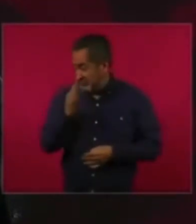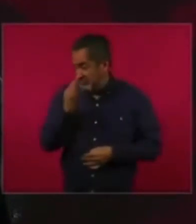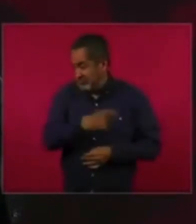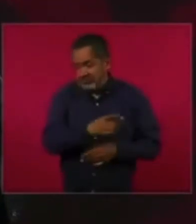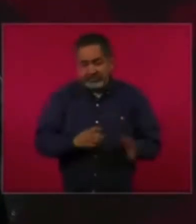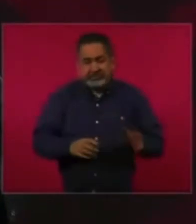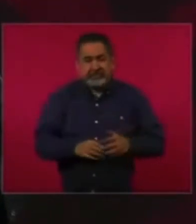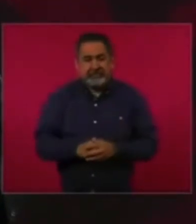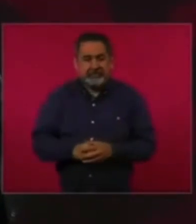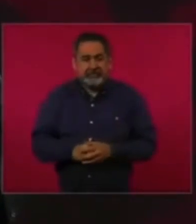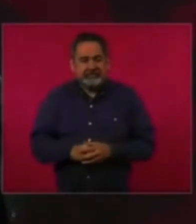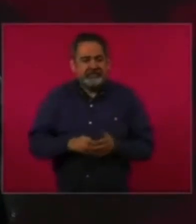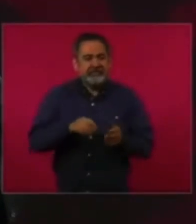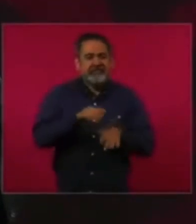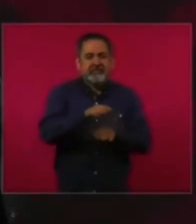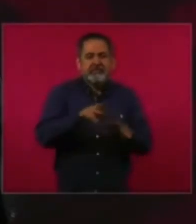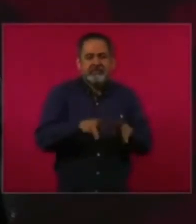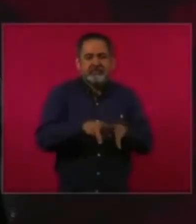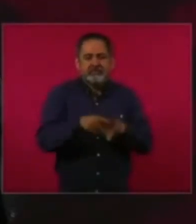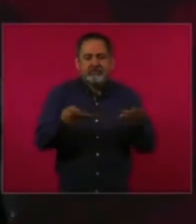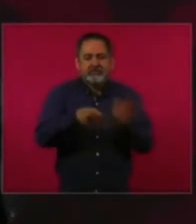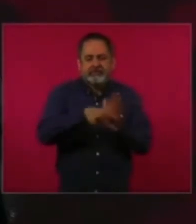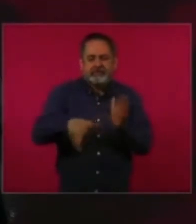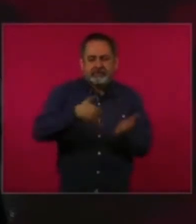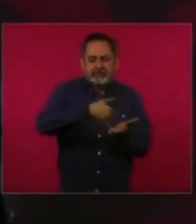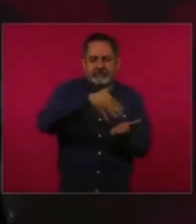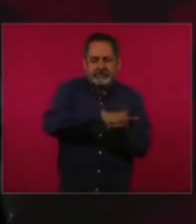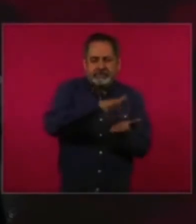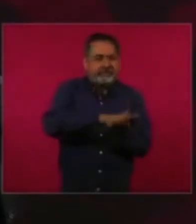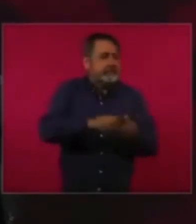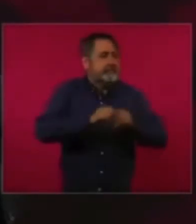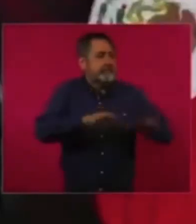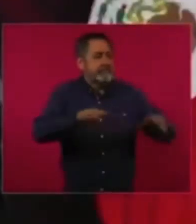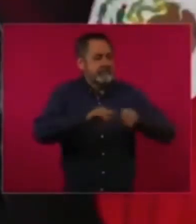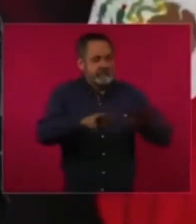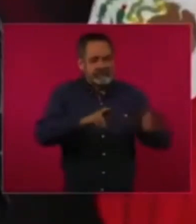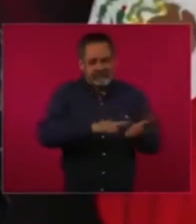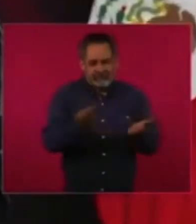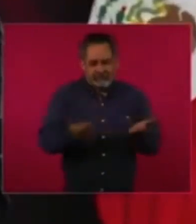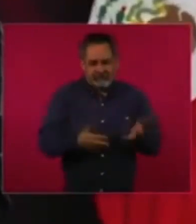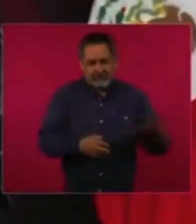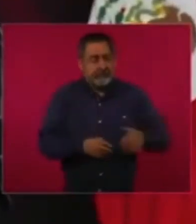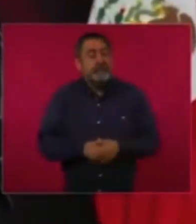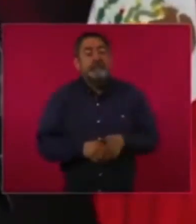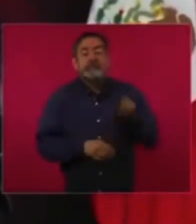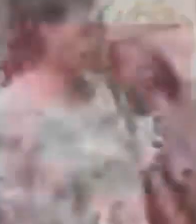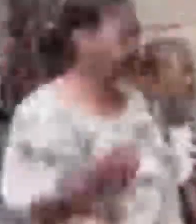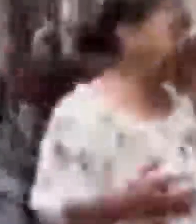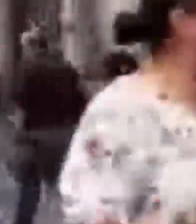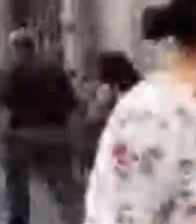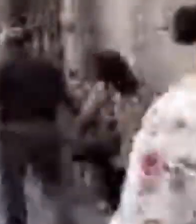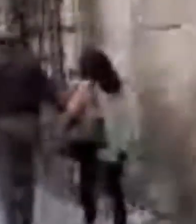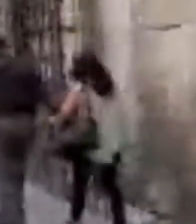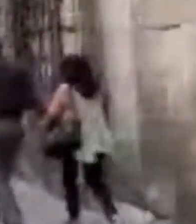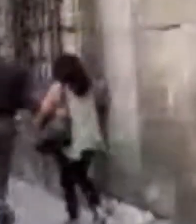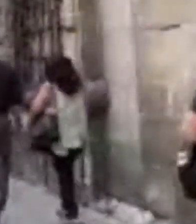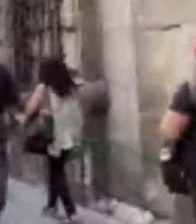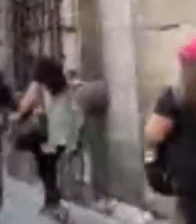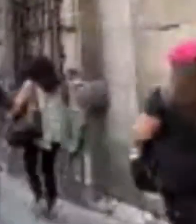de lo editorial. ¡Auch! Pero de esta manera también el presidente Andrés Manuel López Obrador